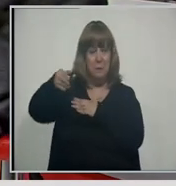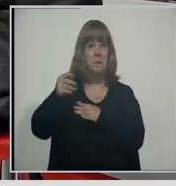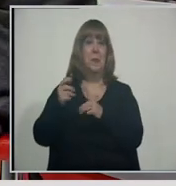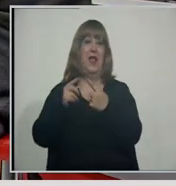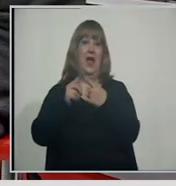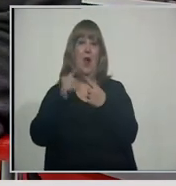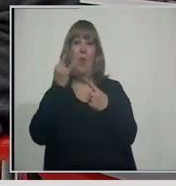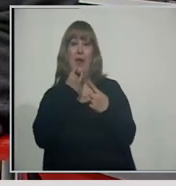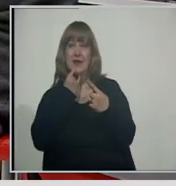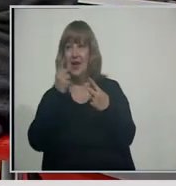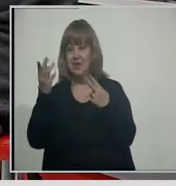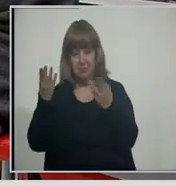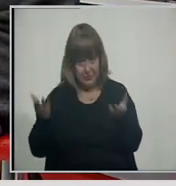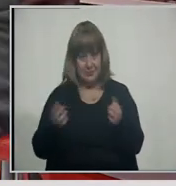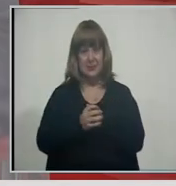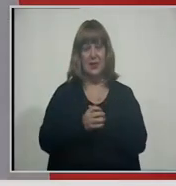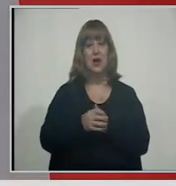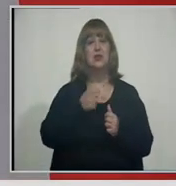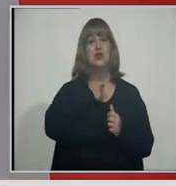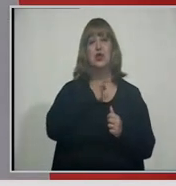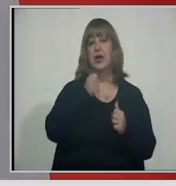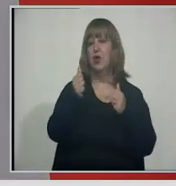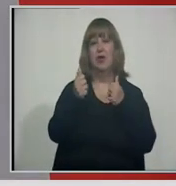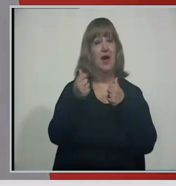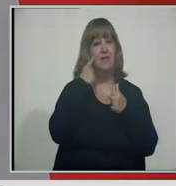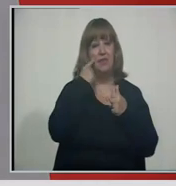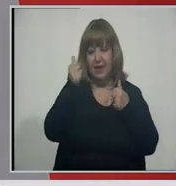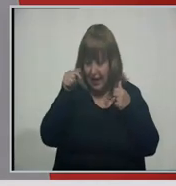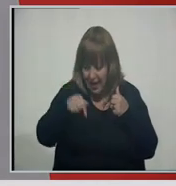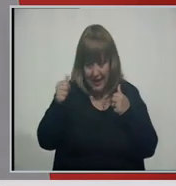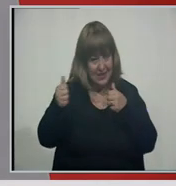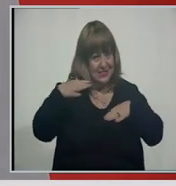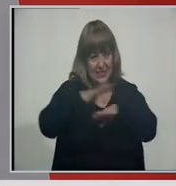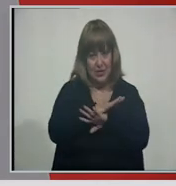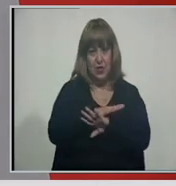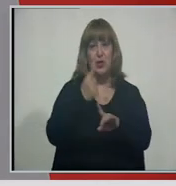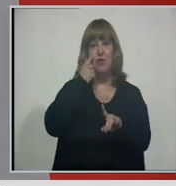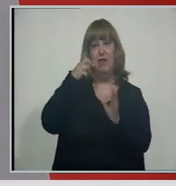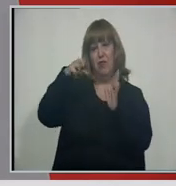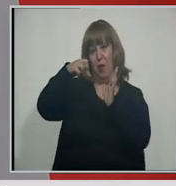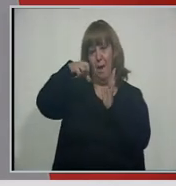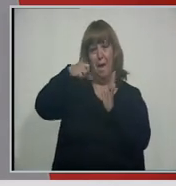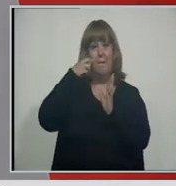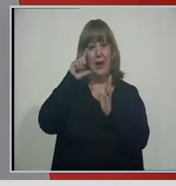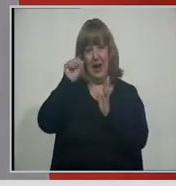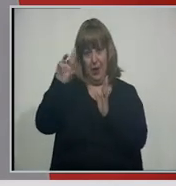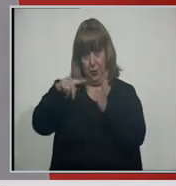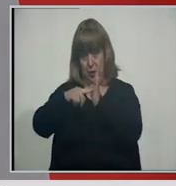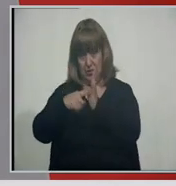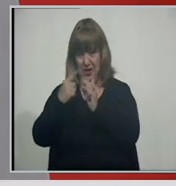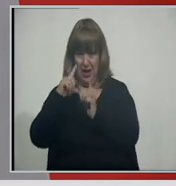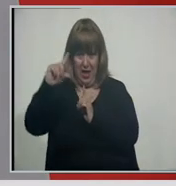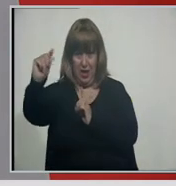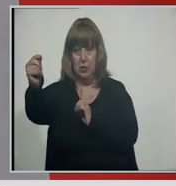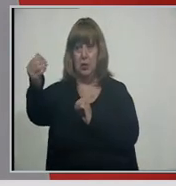ejemplo hasta 1 717 van a vivir cerca de ustedes les voy a explicar por qué la juve en pilar en buenos aires y es muy difícil en esa